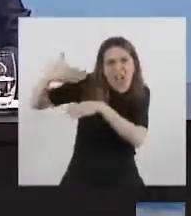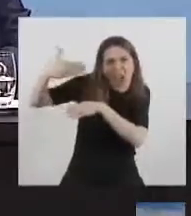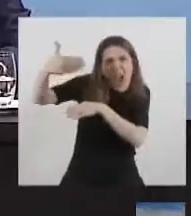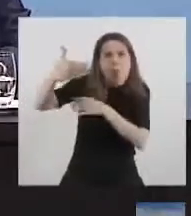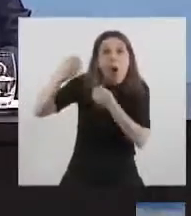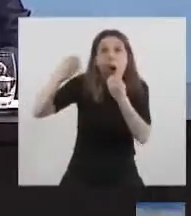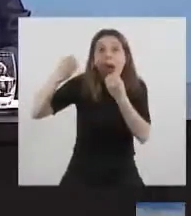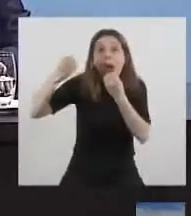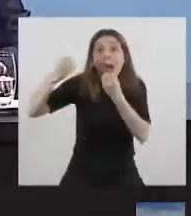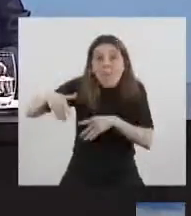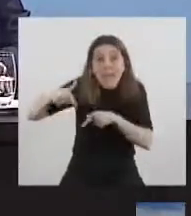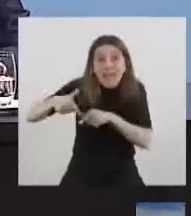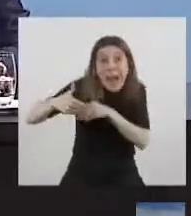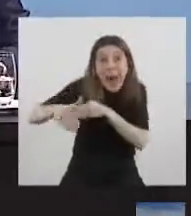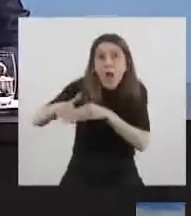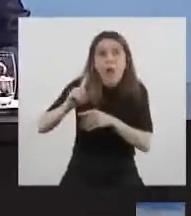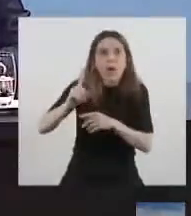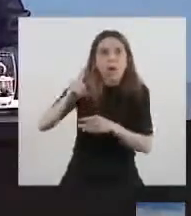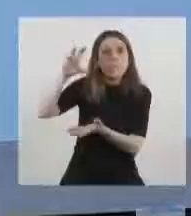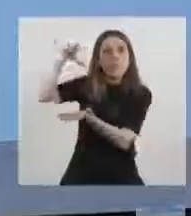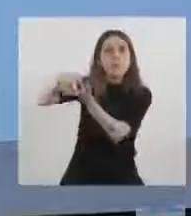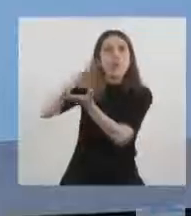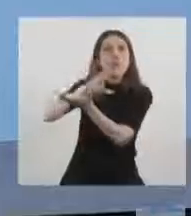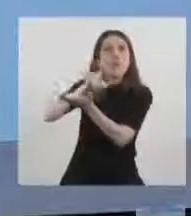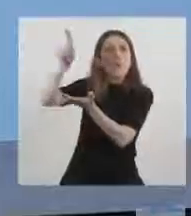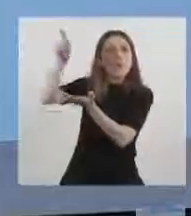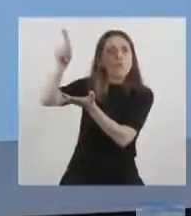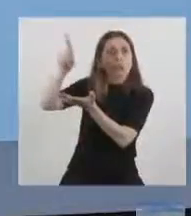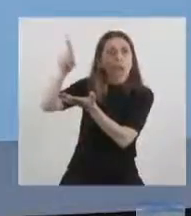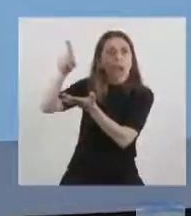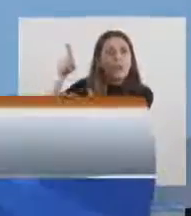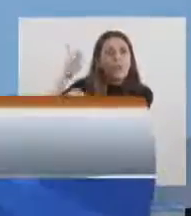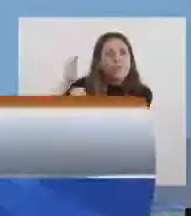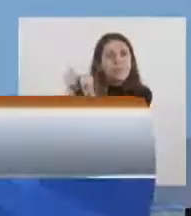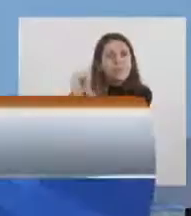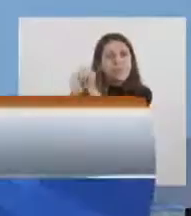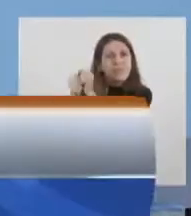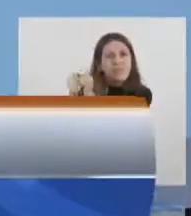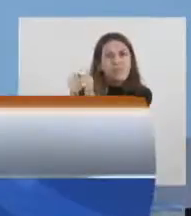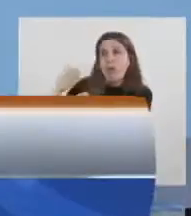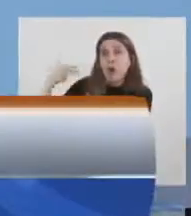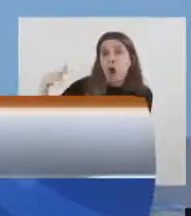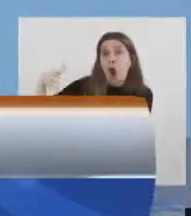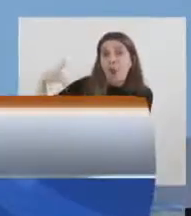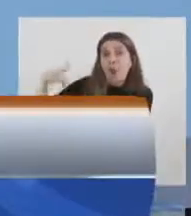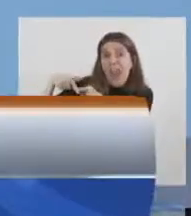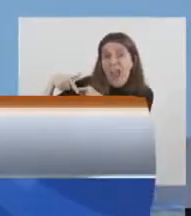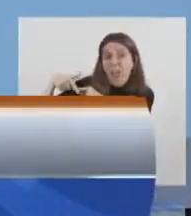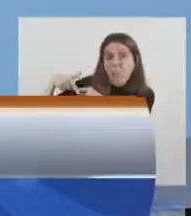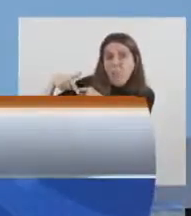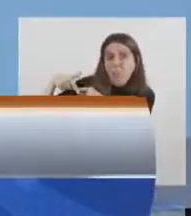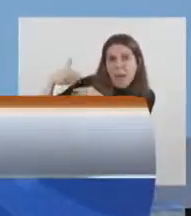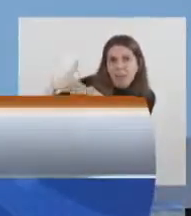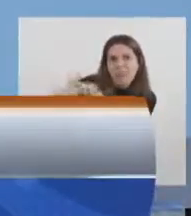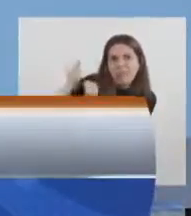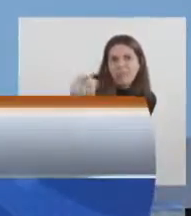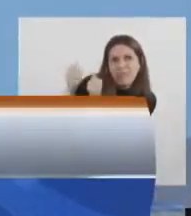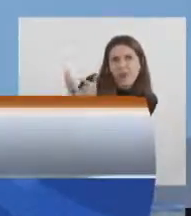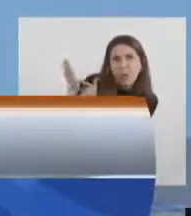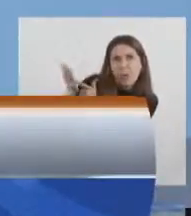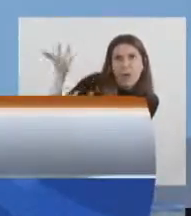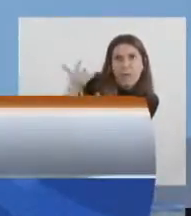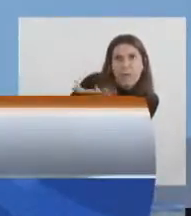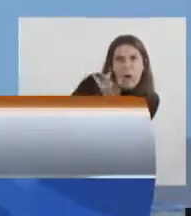que la vacuna rusa está desde principios noviembre enfriando información abstracta desde el